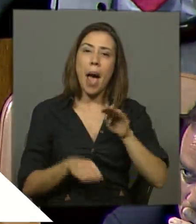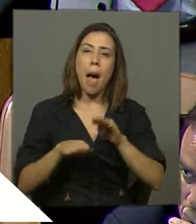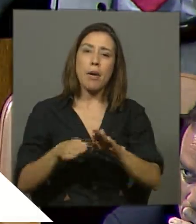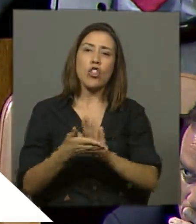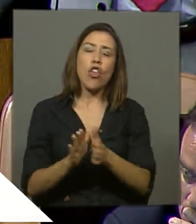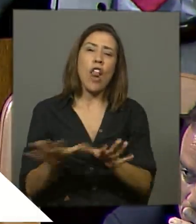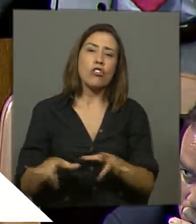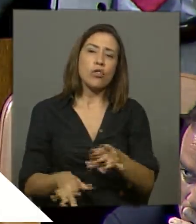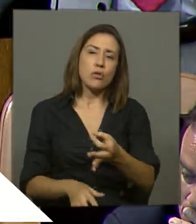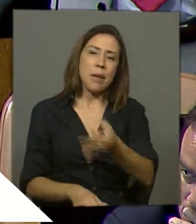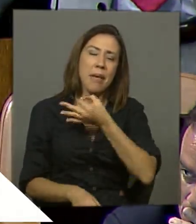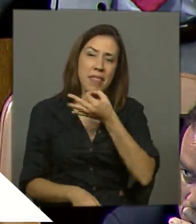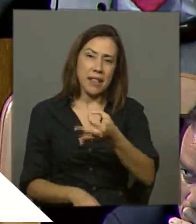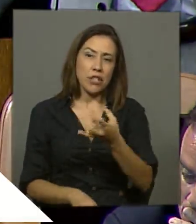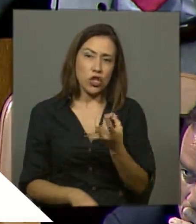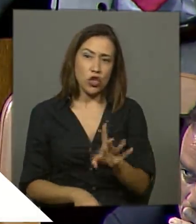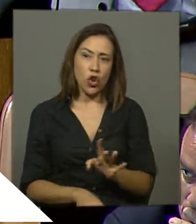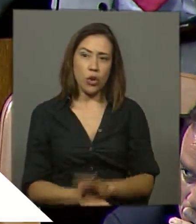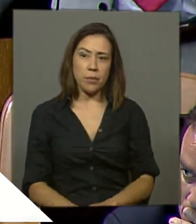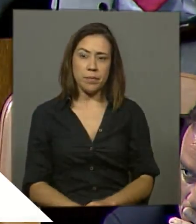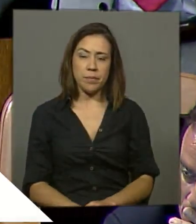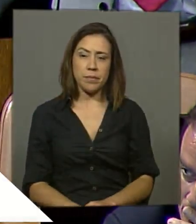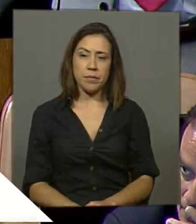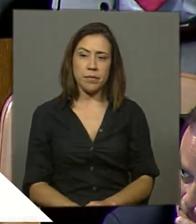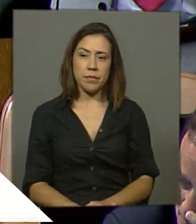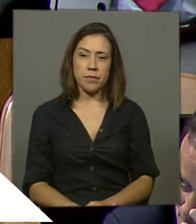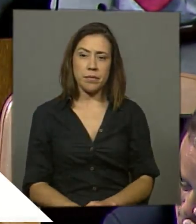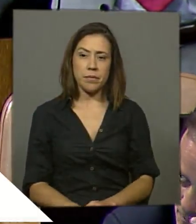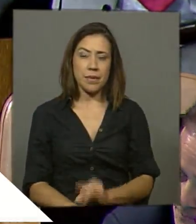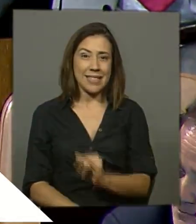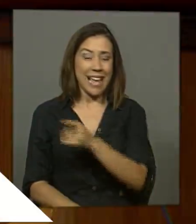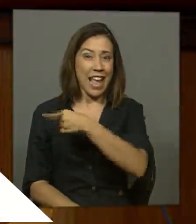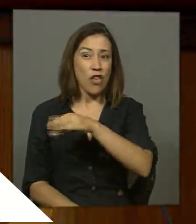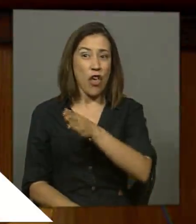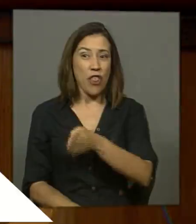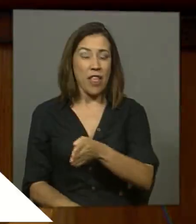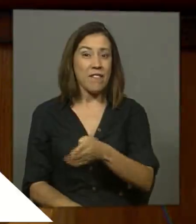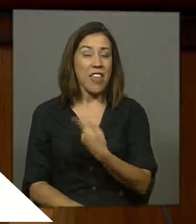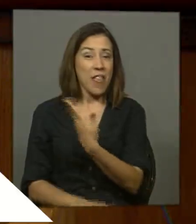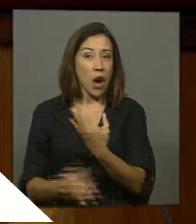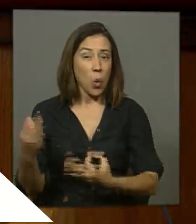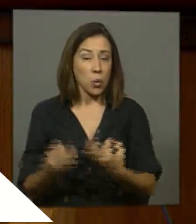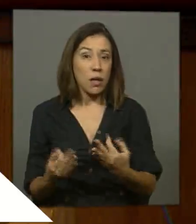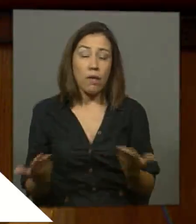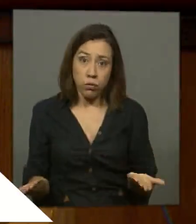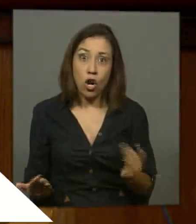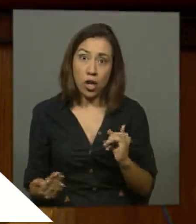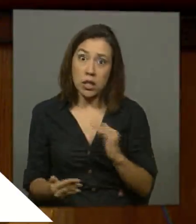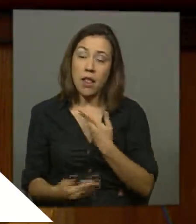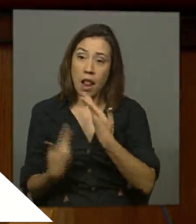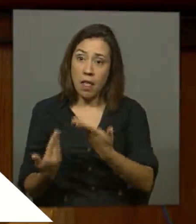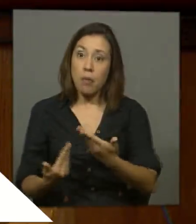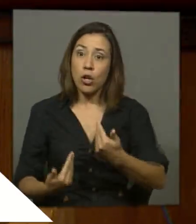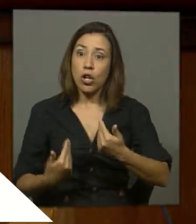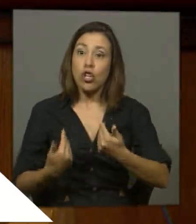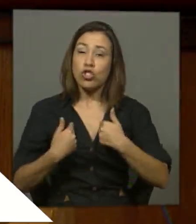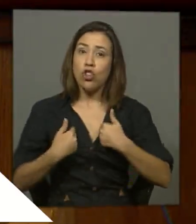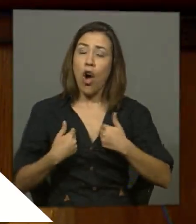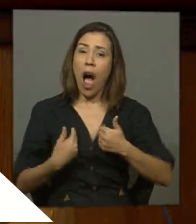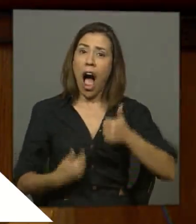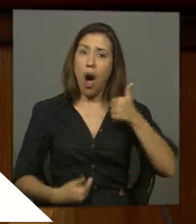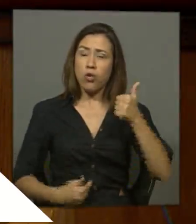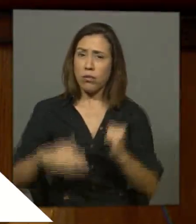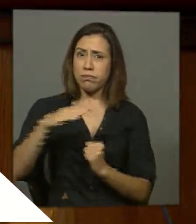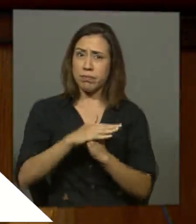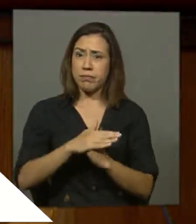argumentos que usted me está entregando solamente si se trata de que ellos deben tener justicia bueno que la tengan aquí está la autoridad